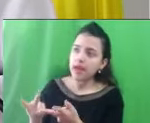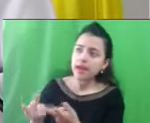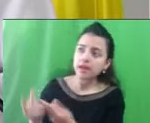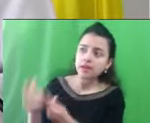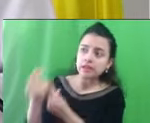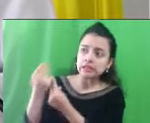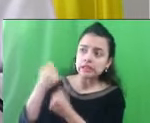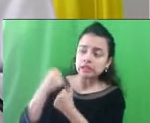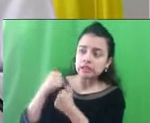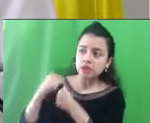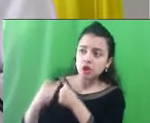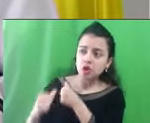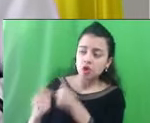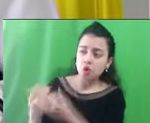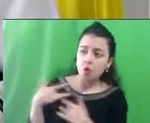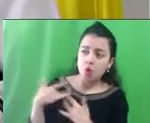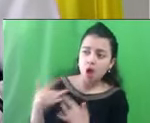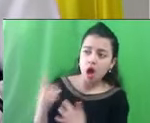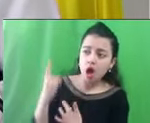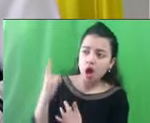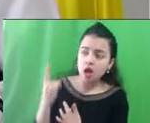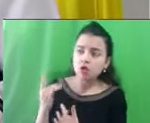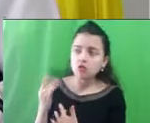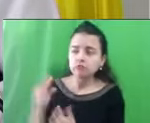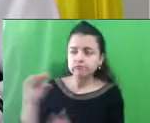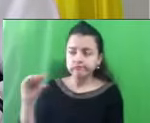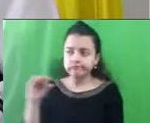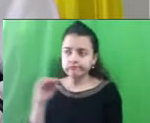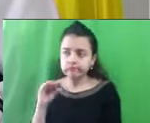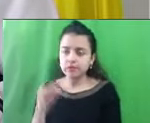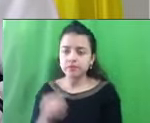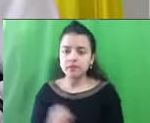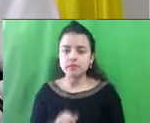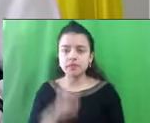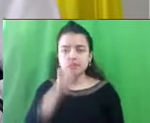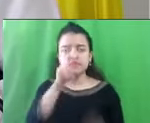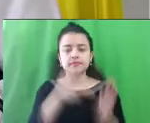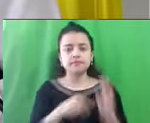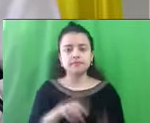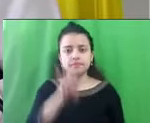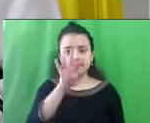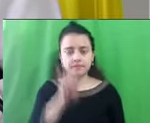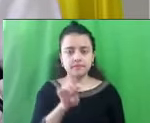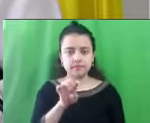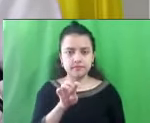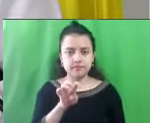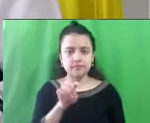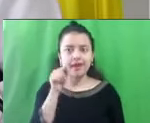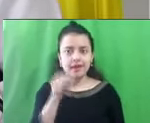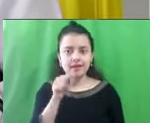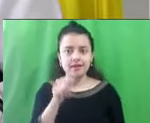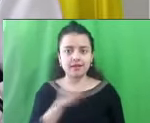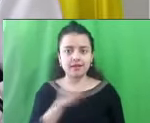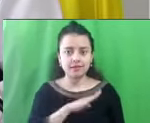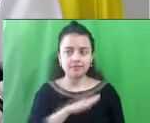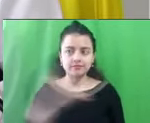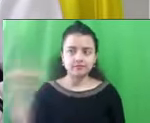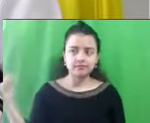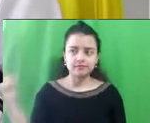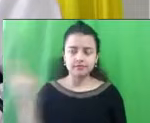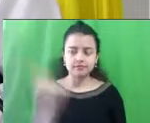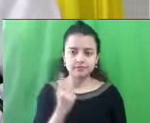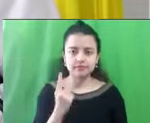donde nos obtuvimos a través del señor alcalde Guillermo Aldana, nos hizo una adición para el 2021 por